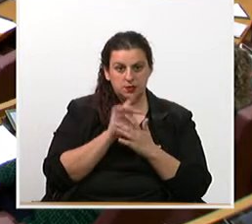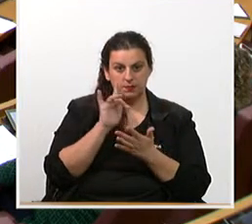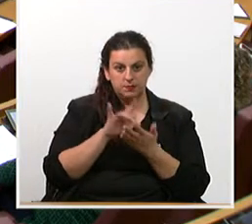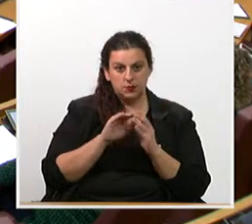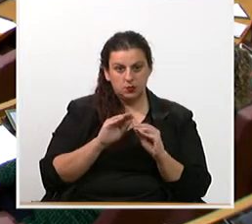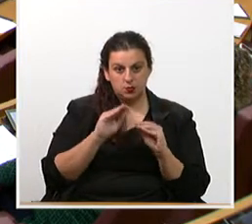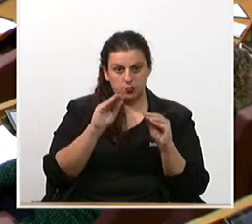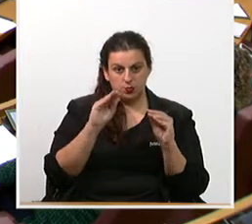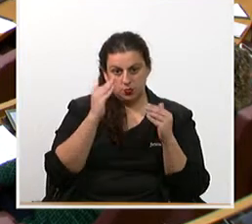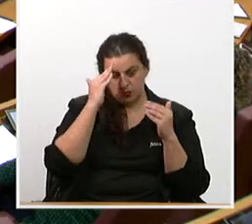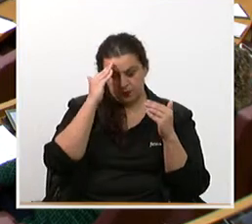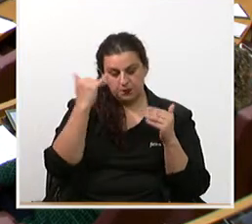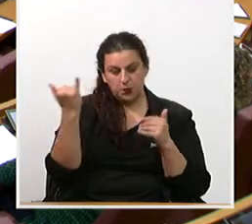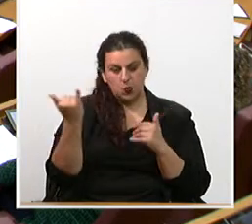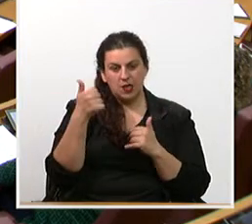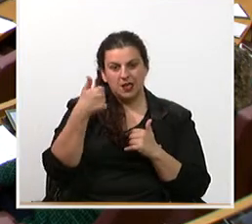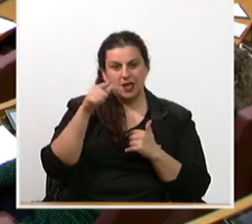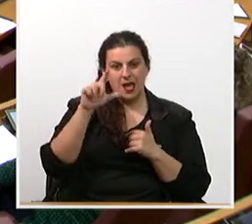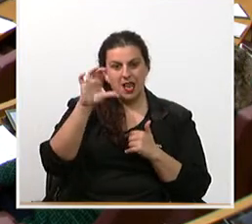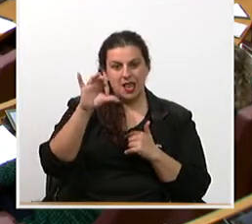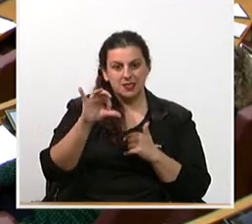ilustre diputado Joaquín